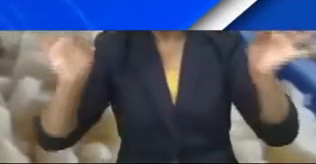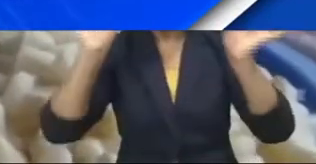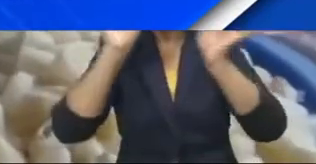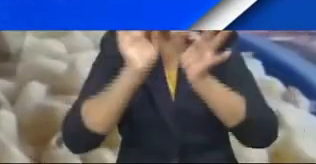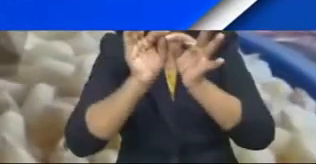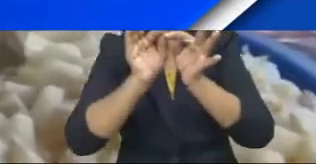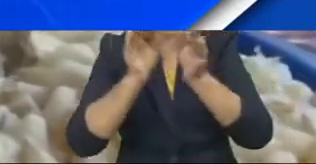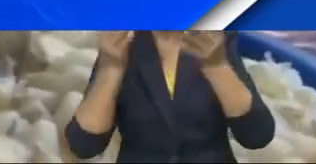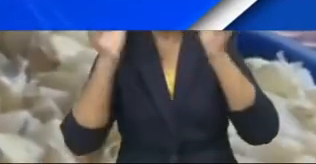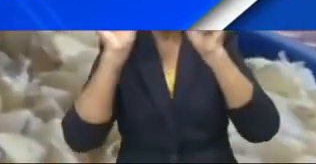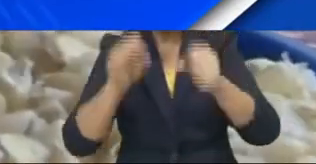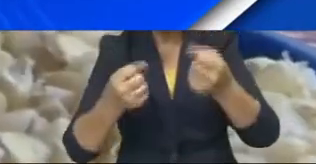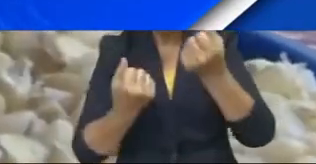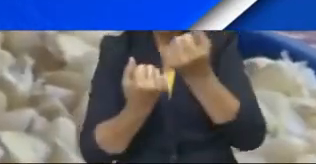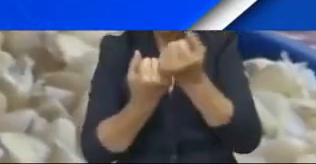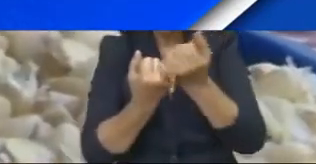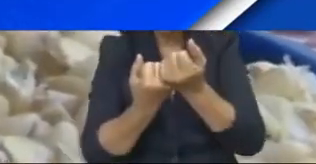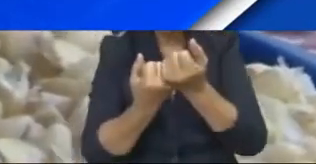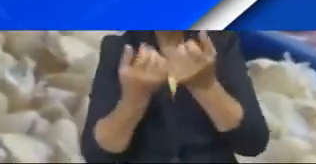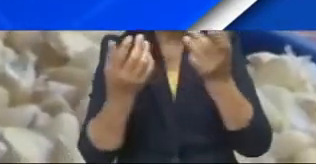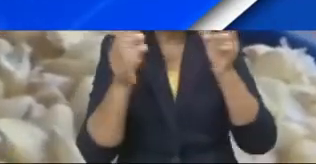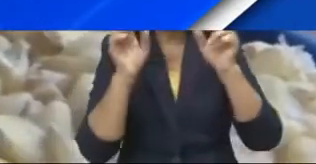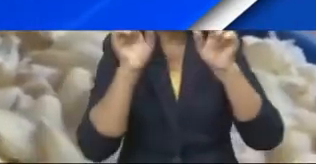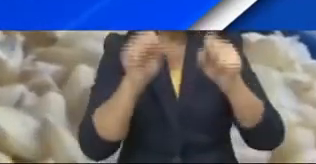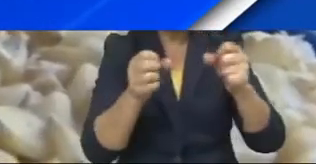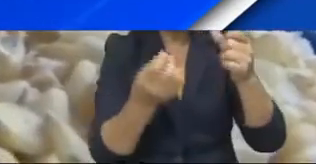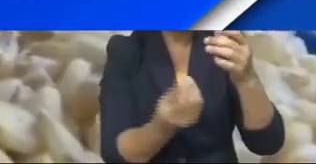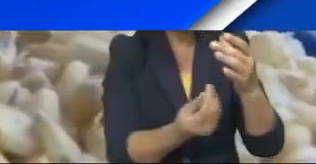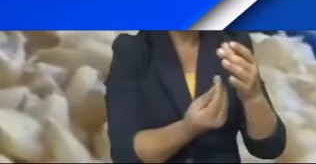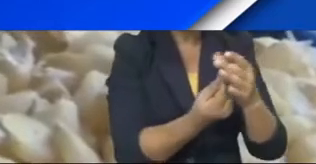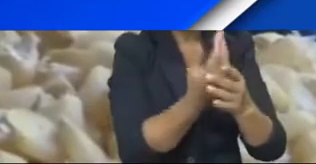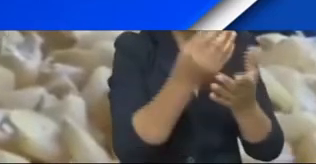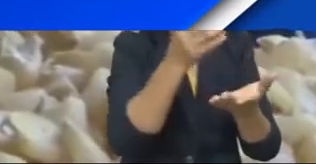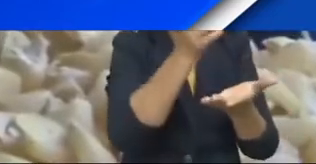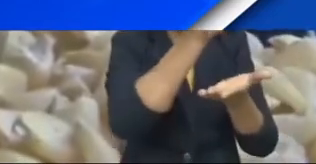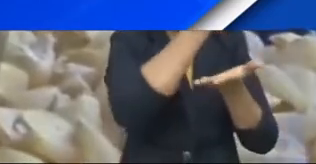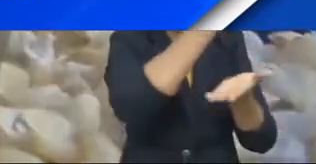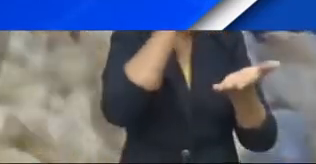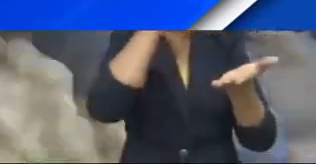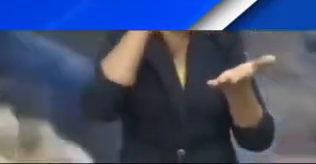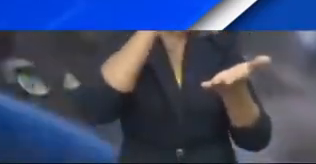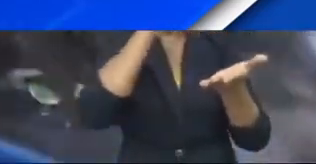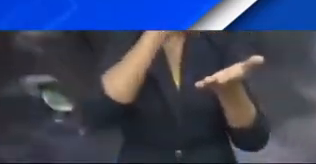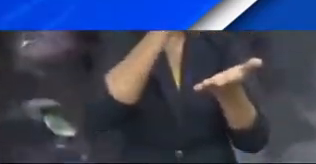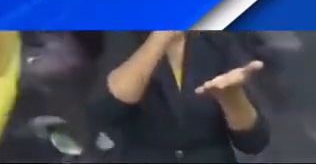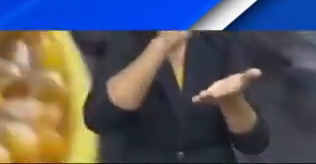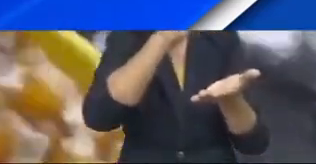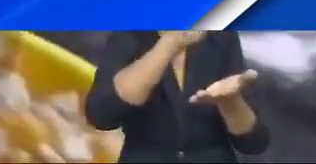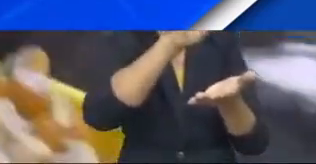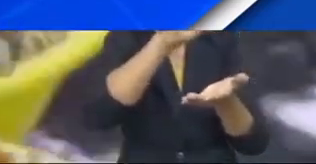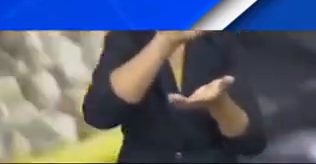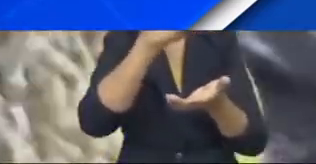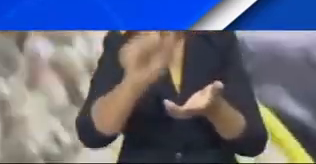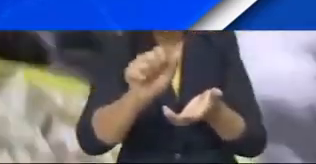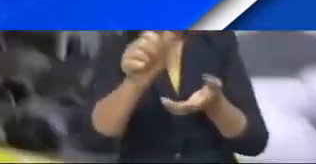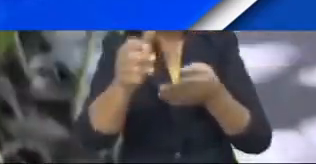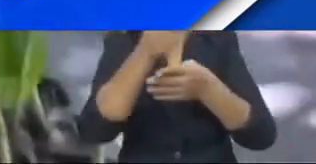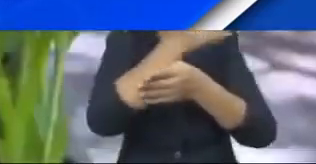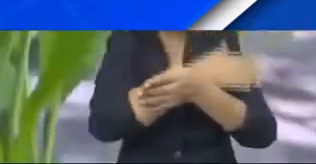pues, nosotros trabajamos en el sector, digamos, en lo que corresponde a